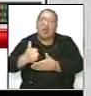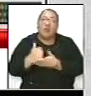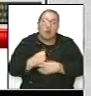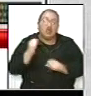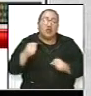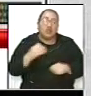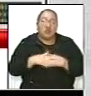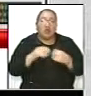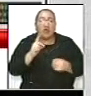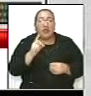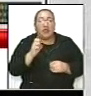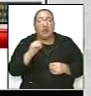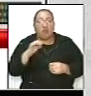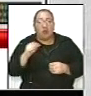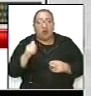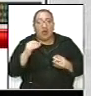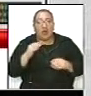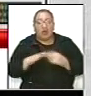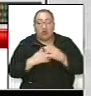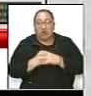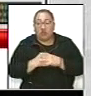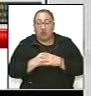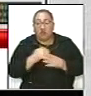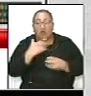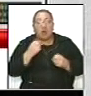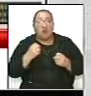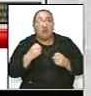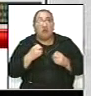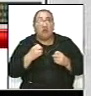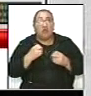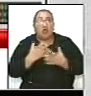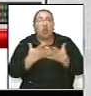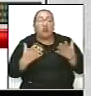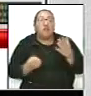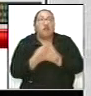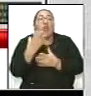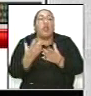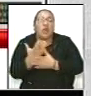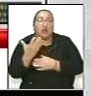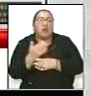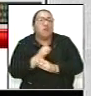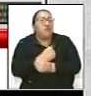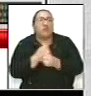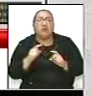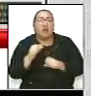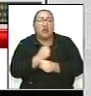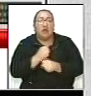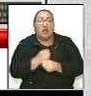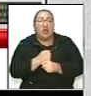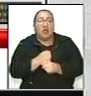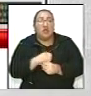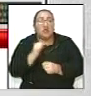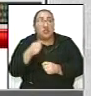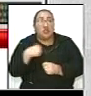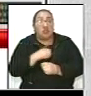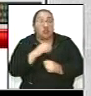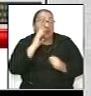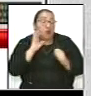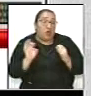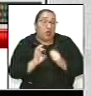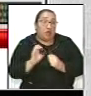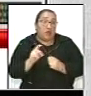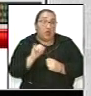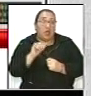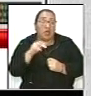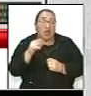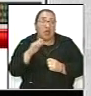de las demunas y la tecnología necesaria. Imposible hacer este trabajo si es que, por ejemplo, el